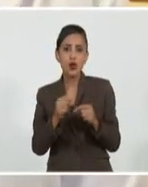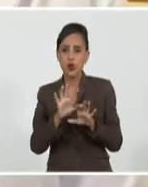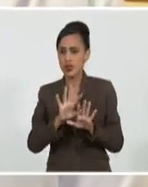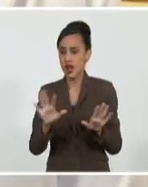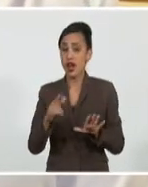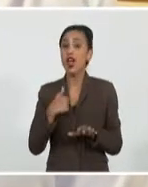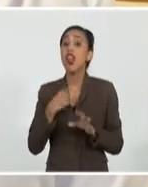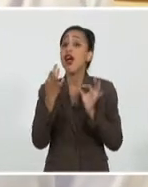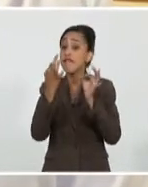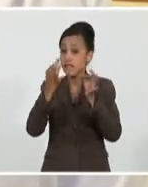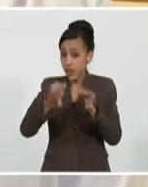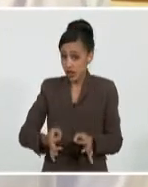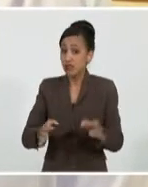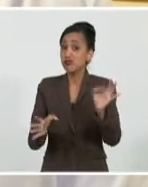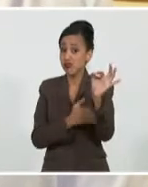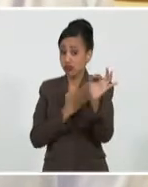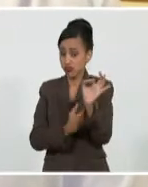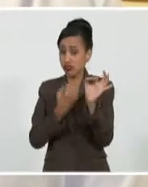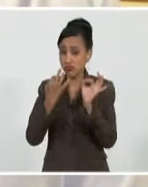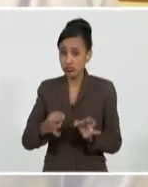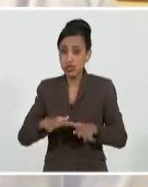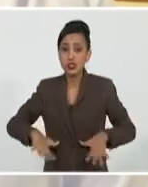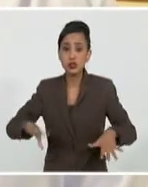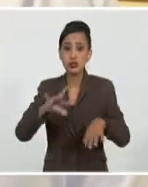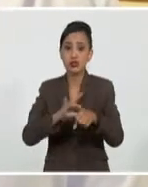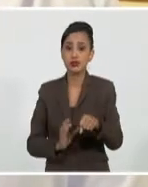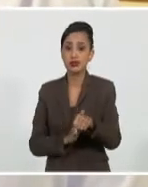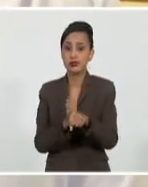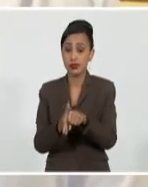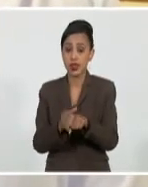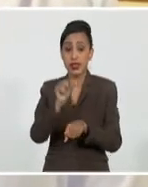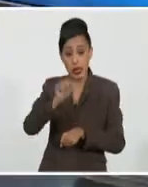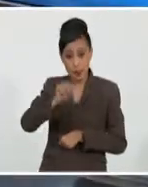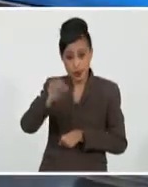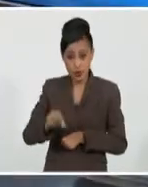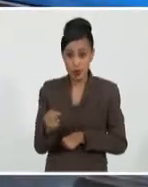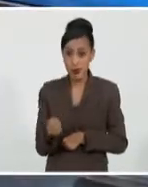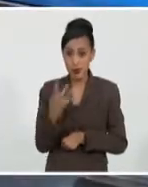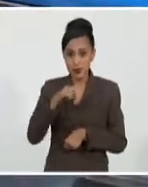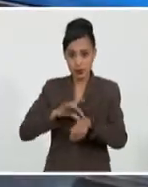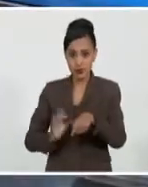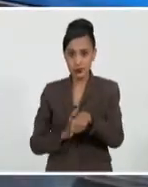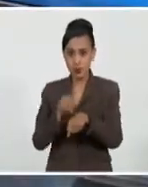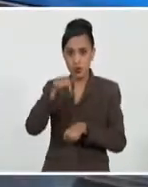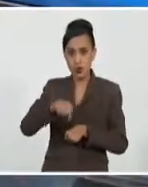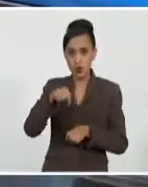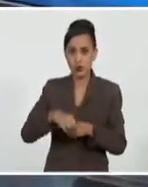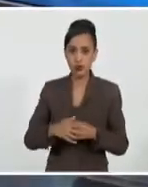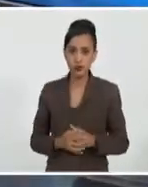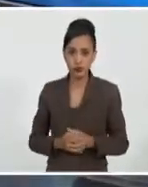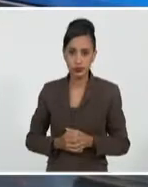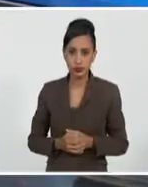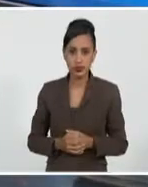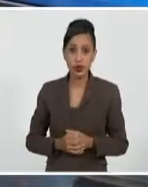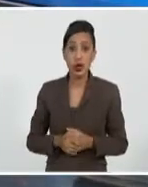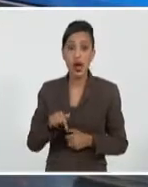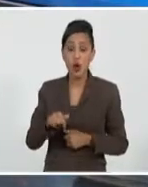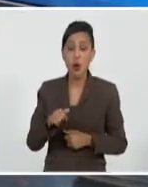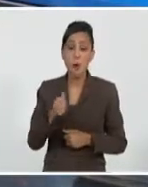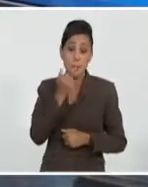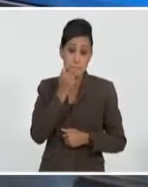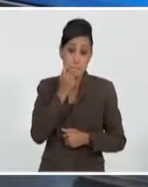la realidad y el comportamiento epidemiológico de los casos que se están detectando hoy. Ha habido un mayor ordenamiento del escenario